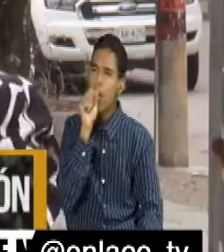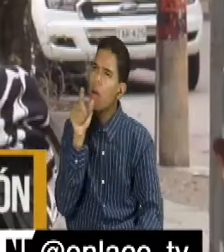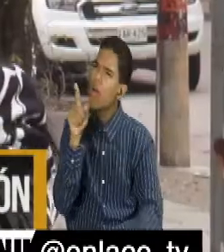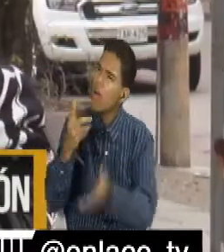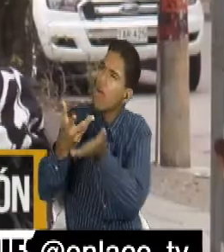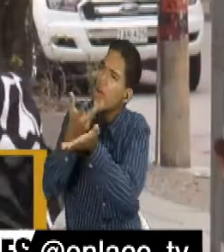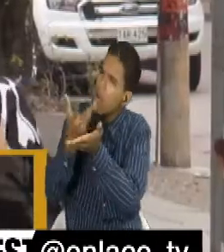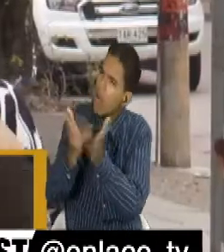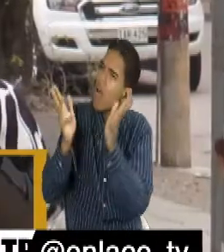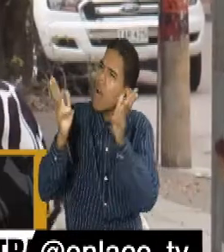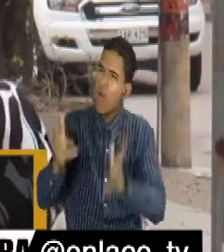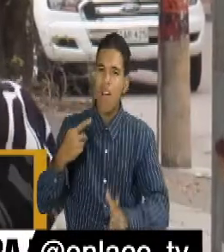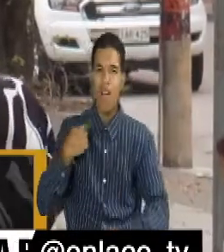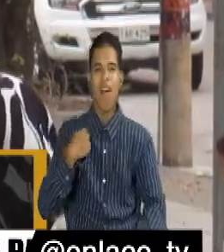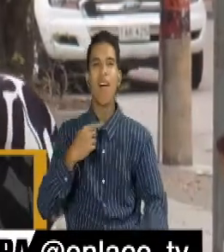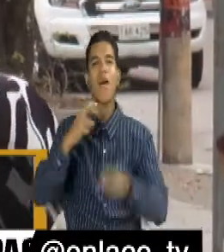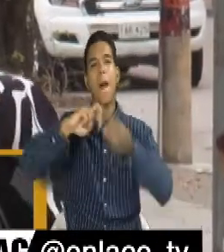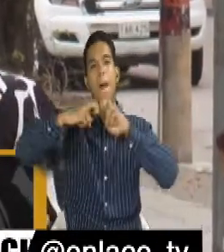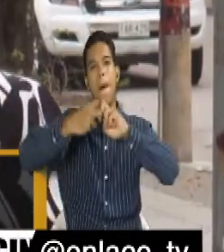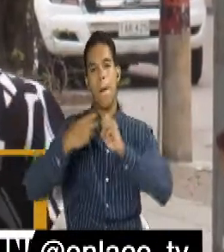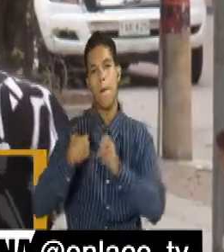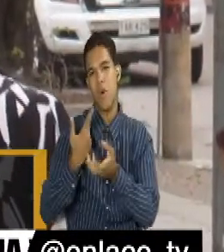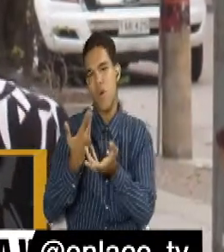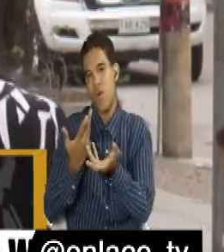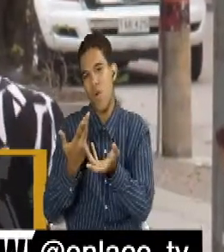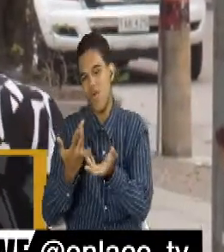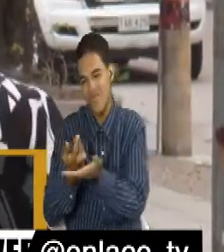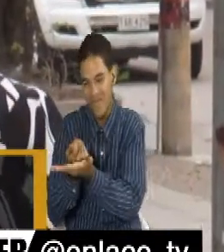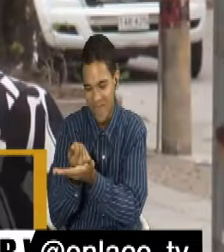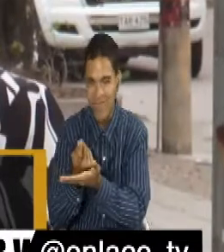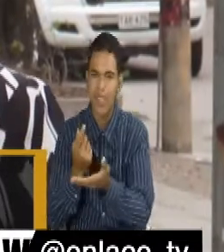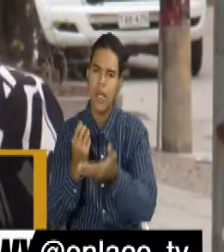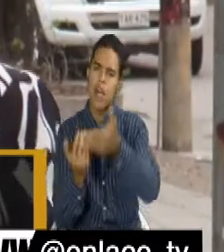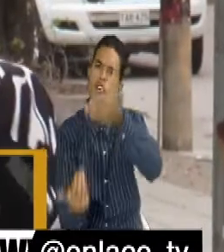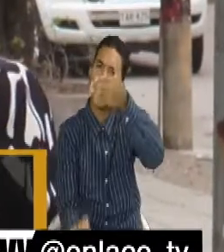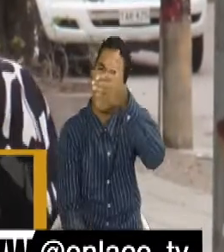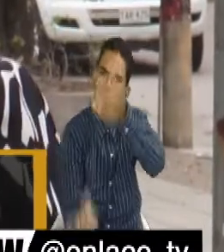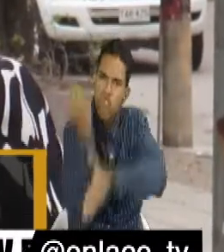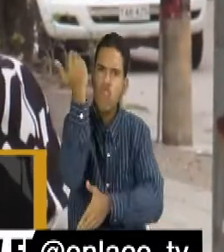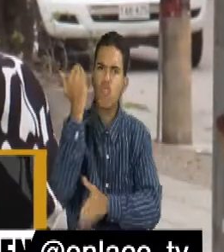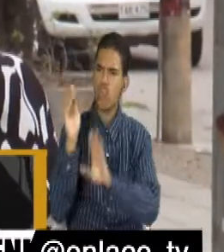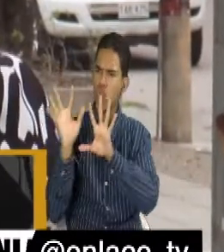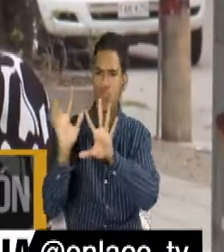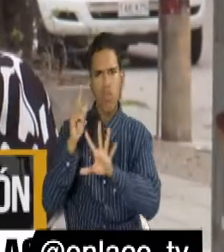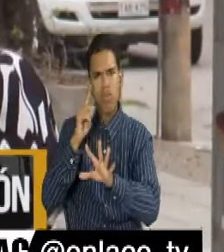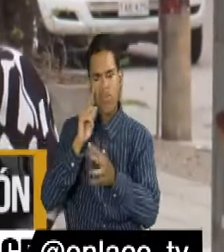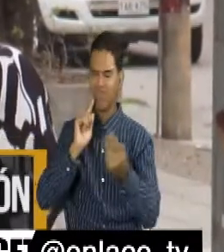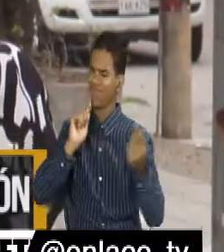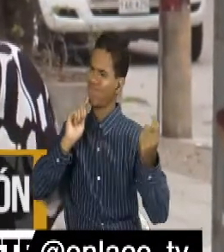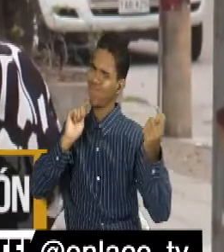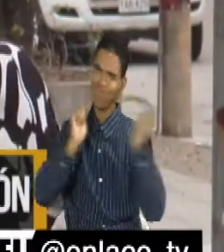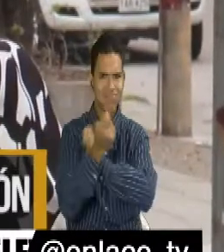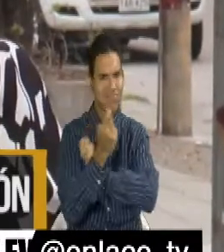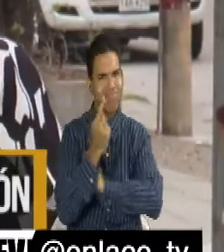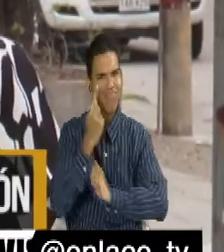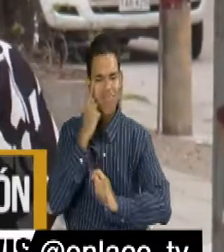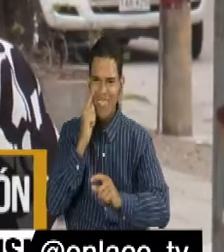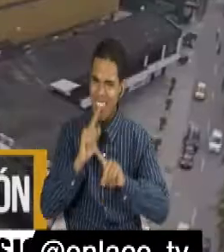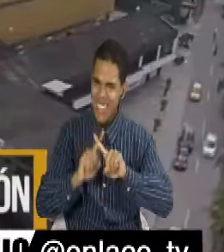es un programa totalmente innovador, es un programa que va a empezar a marcar una pauta en la ciudad, una ciudad